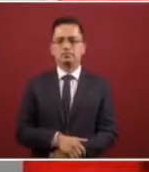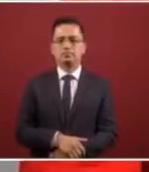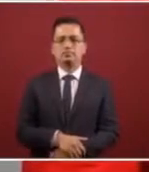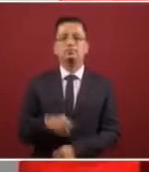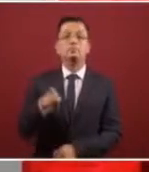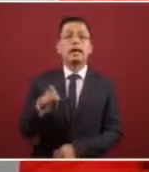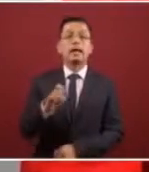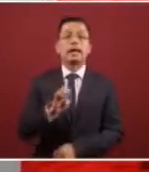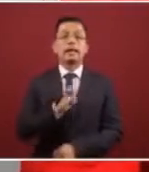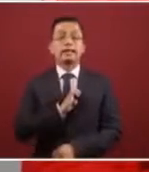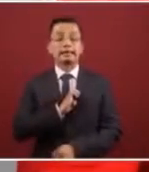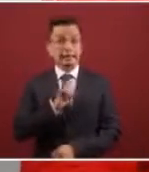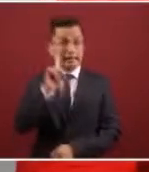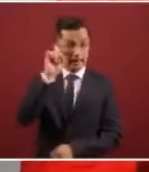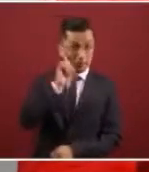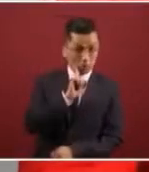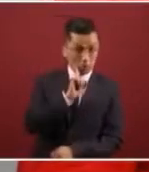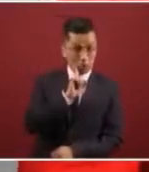Entrenadoras.